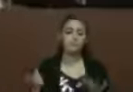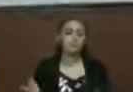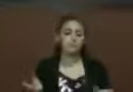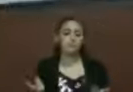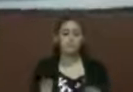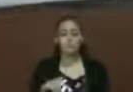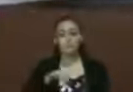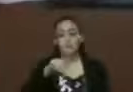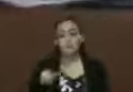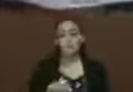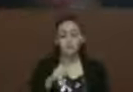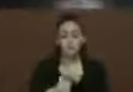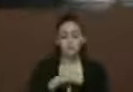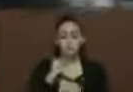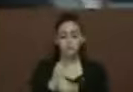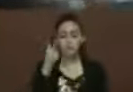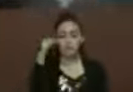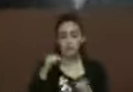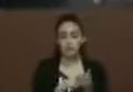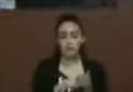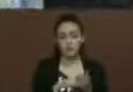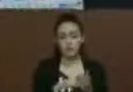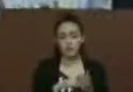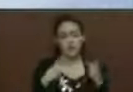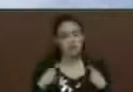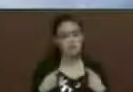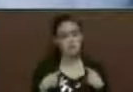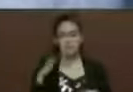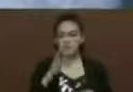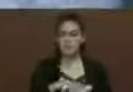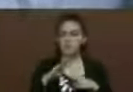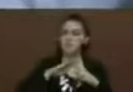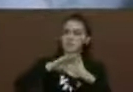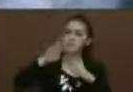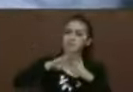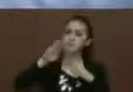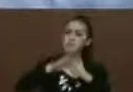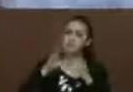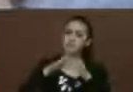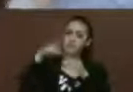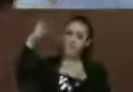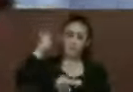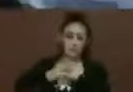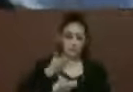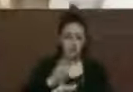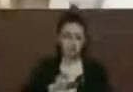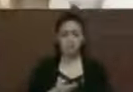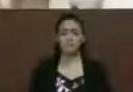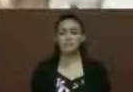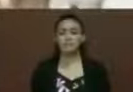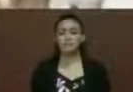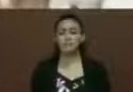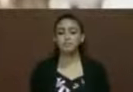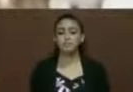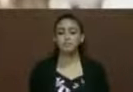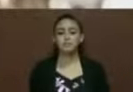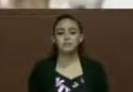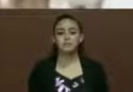particularmente después del año 2000, se agudizó mucho el crecimiento de la migración, teniendo